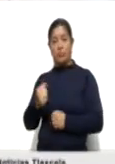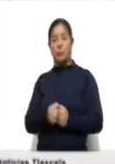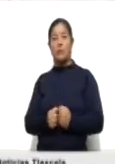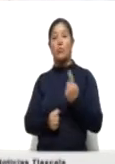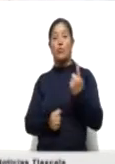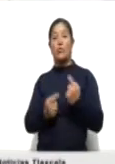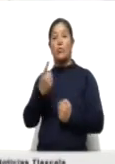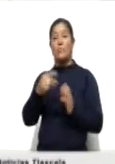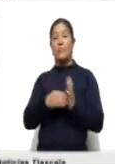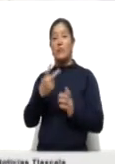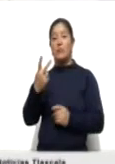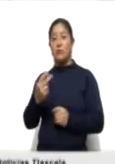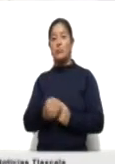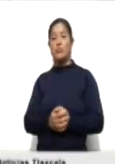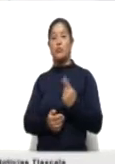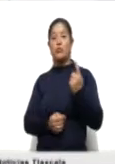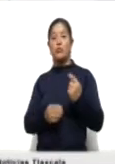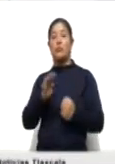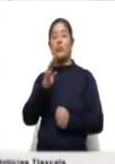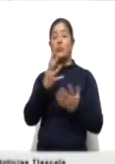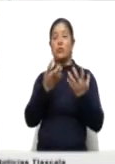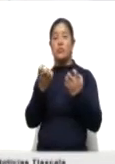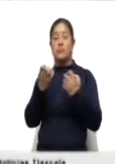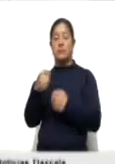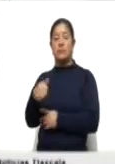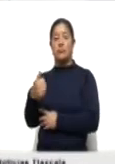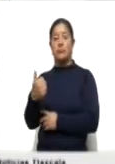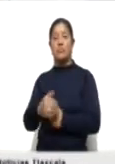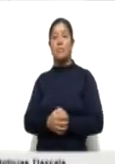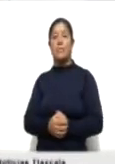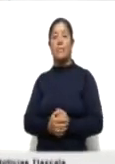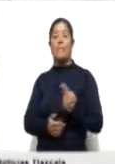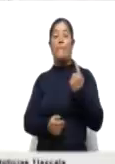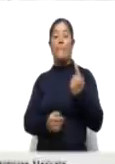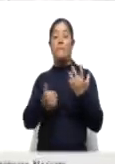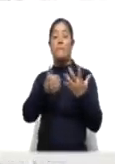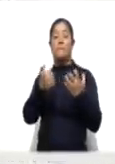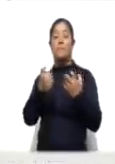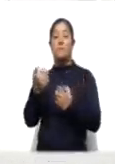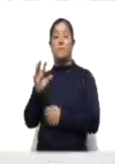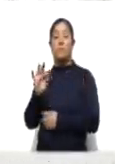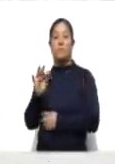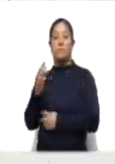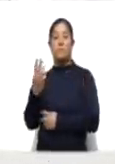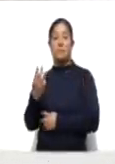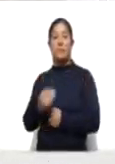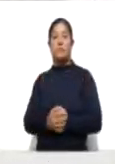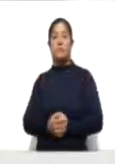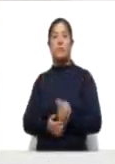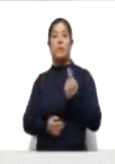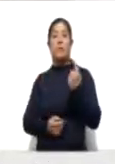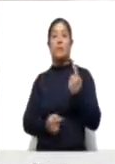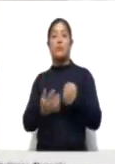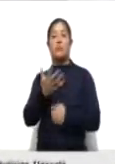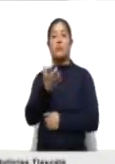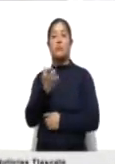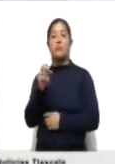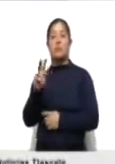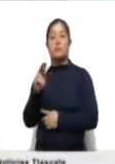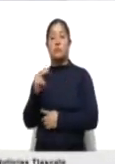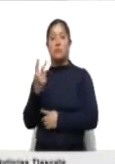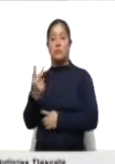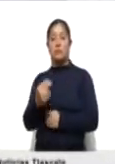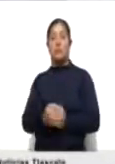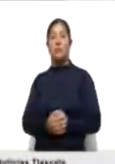1.278, Huamantla 1.002, Zacatelco 911, Yauquemecan 643, San Pablo del Monte